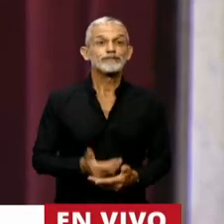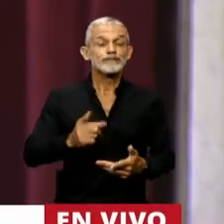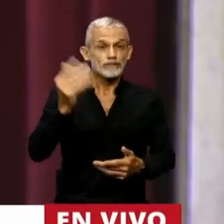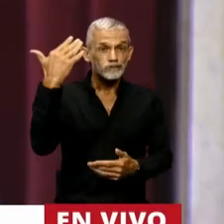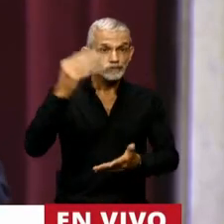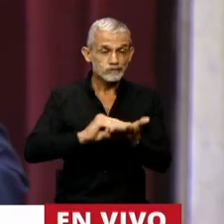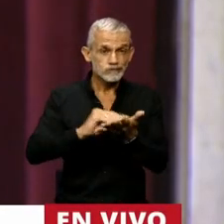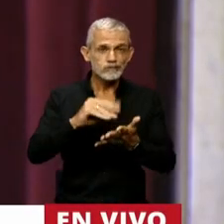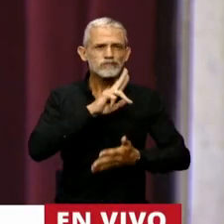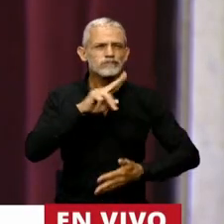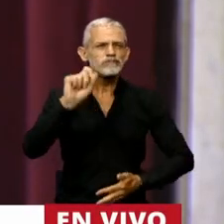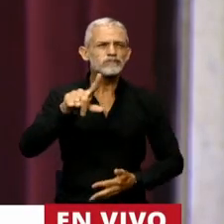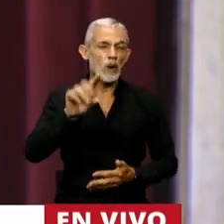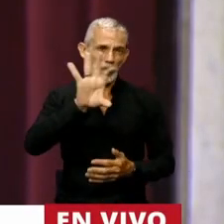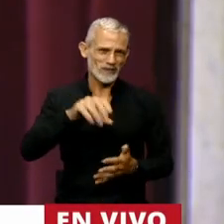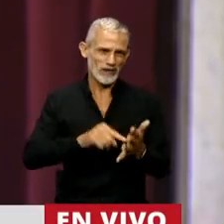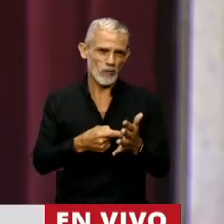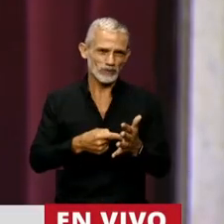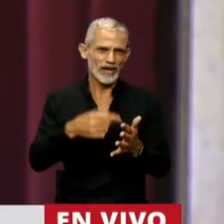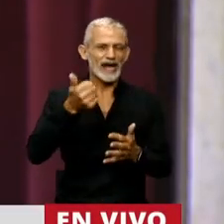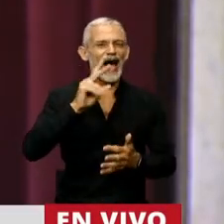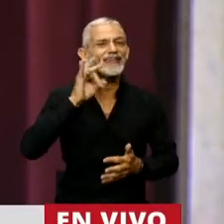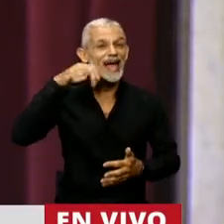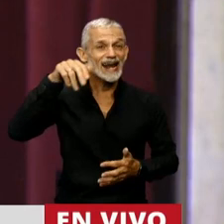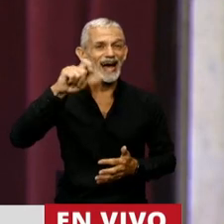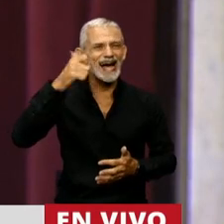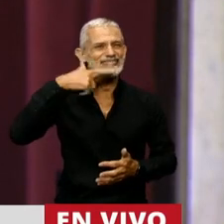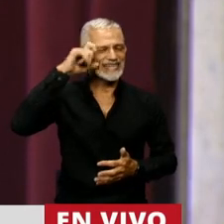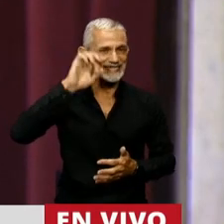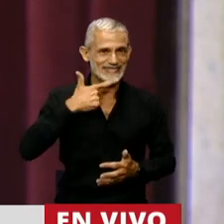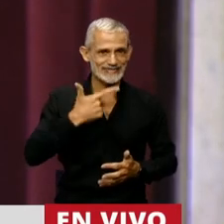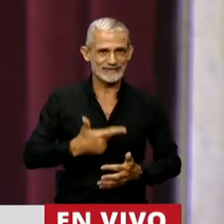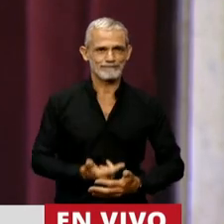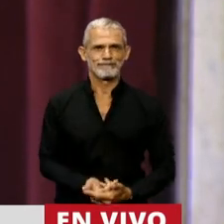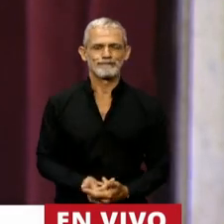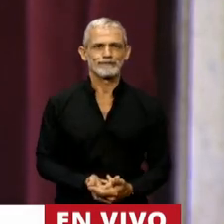Tiene la palabra la diputada por la provincia de Buenos Aires, Adriana Cáceres.